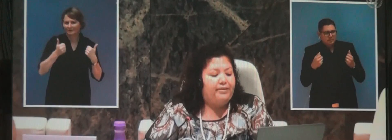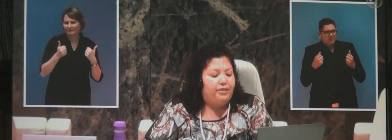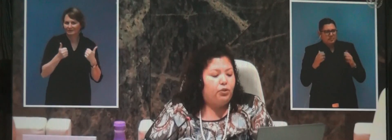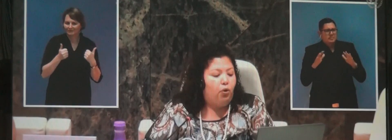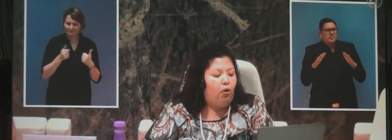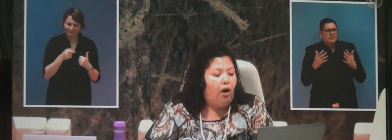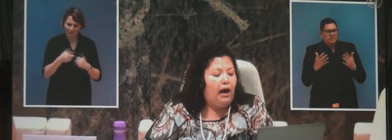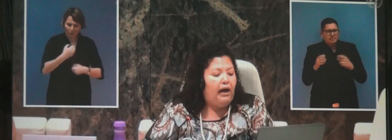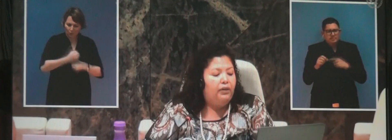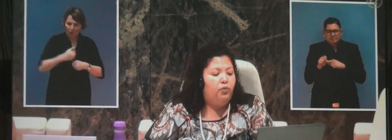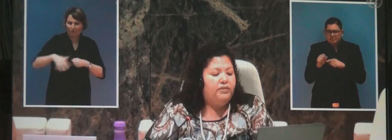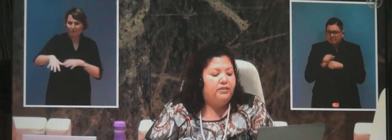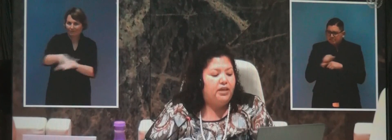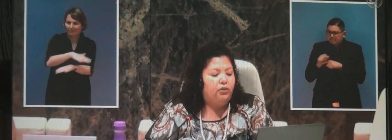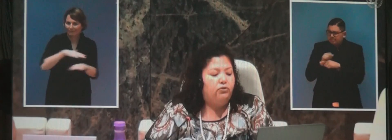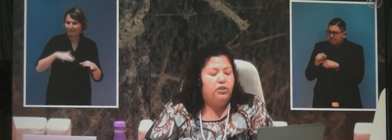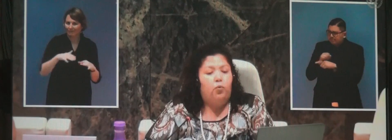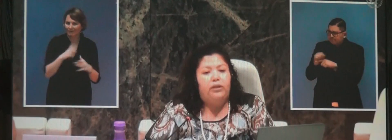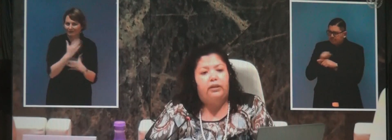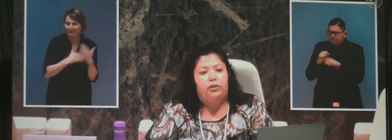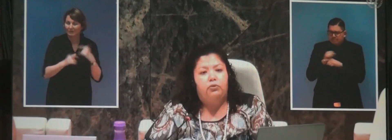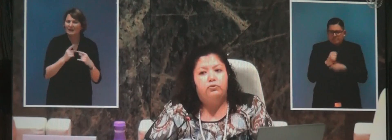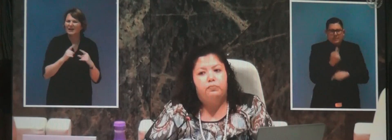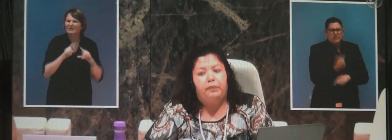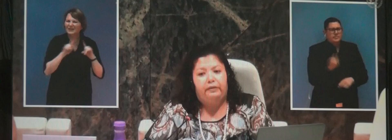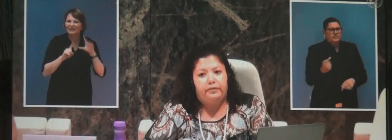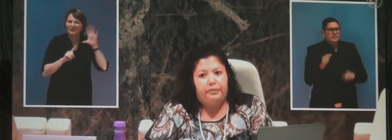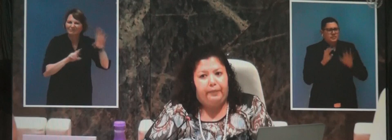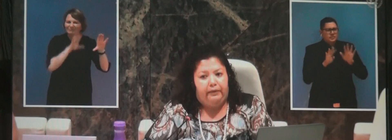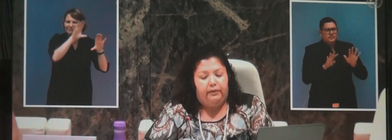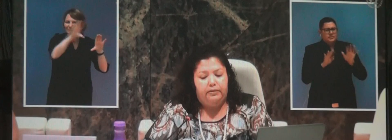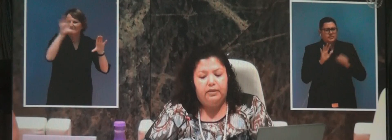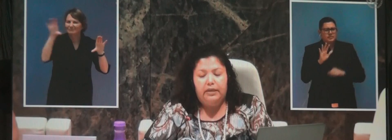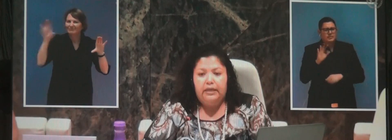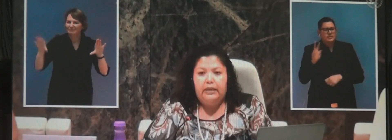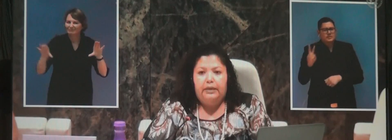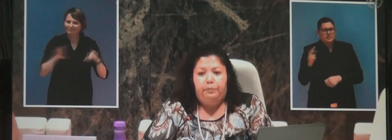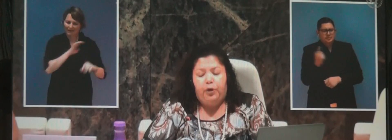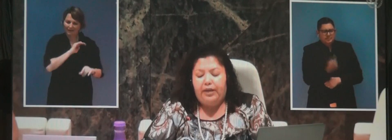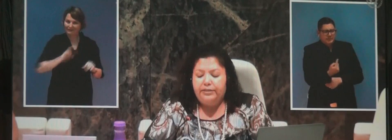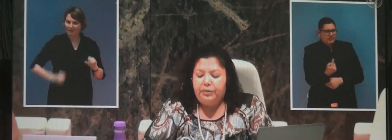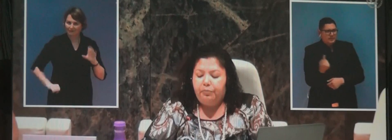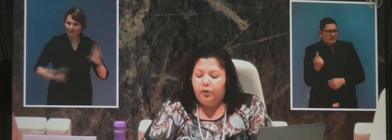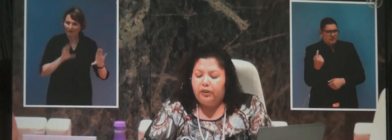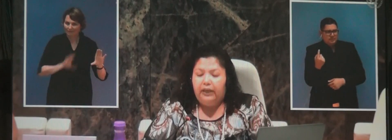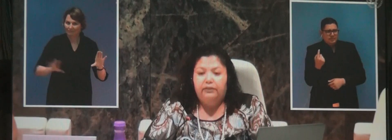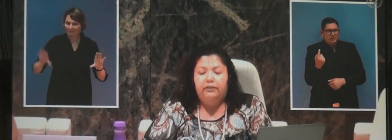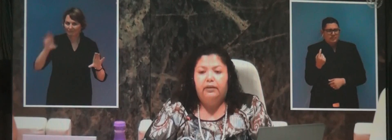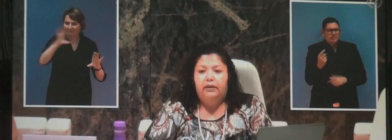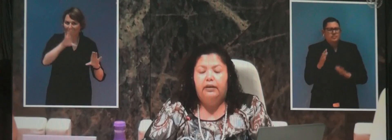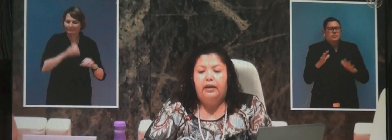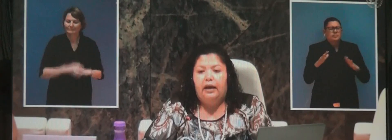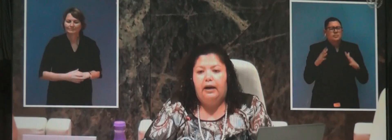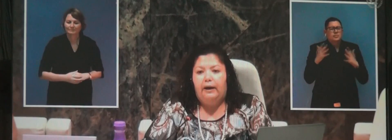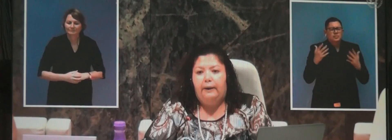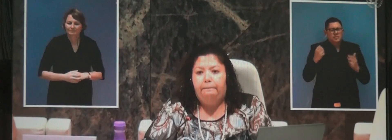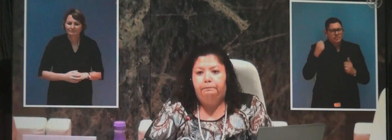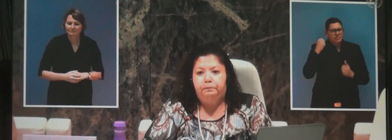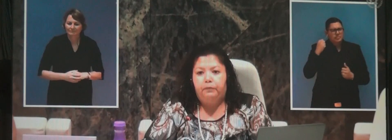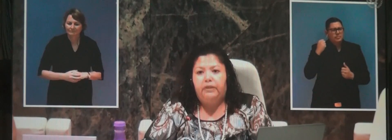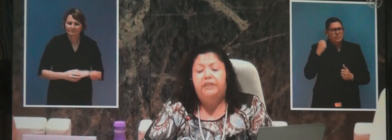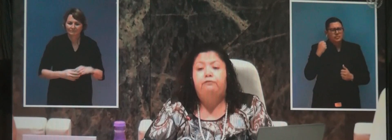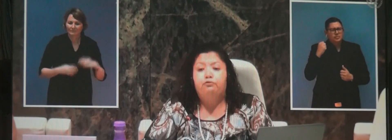se capacitó a 952 participantes. ¿Por qué es importante